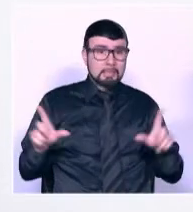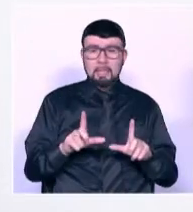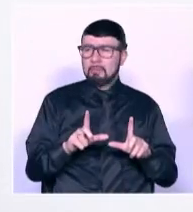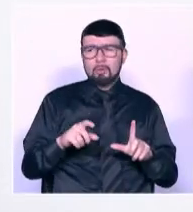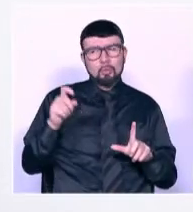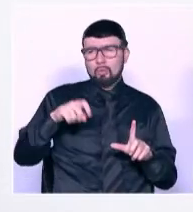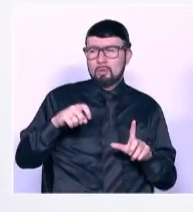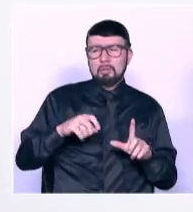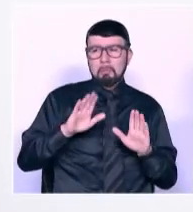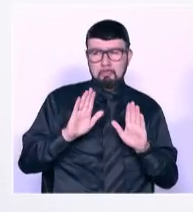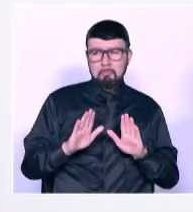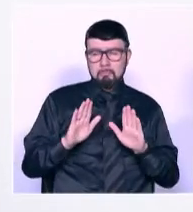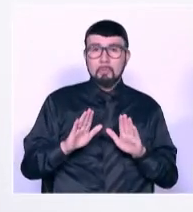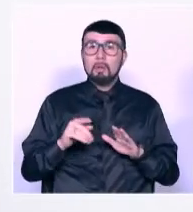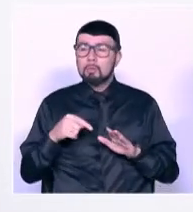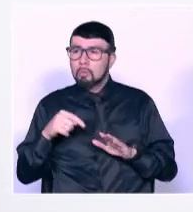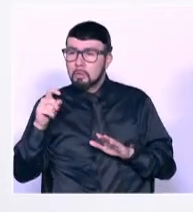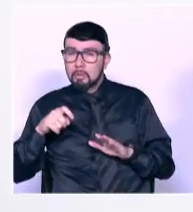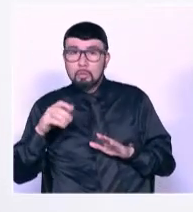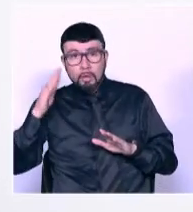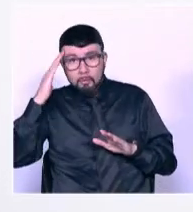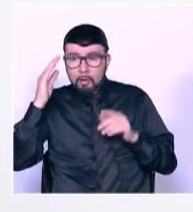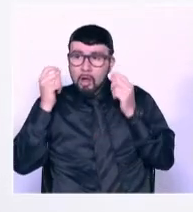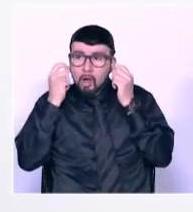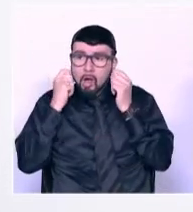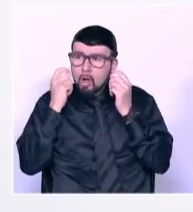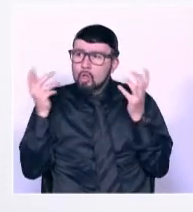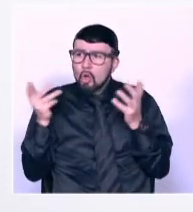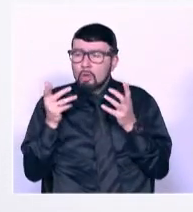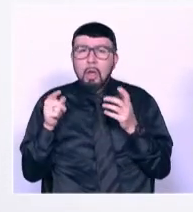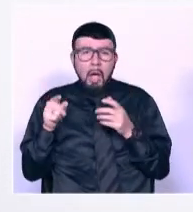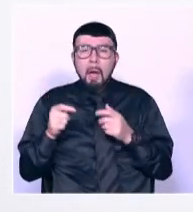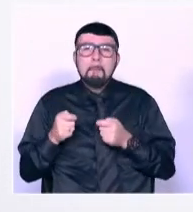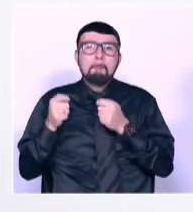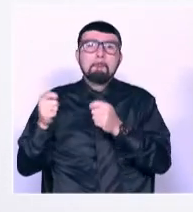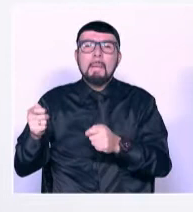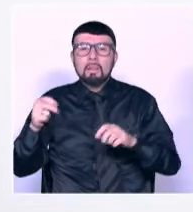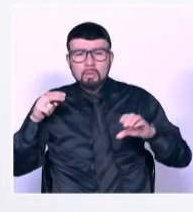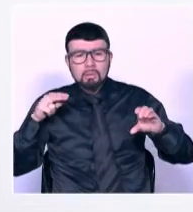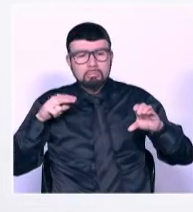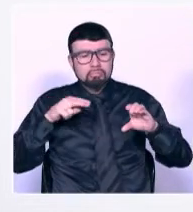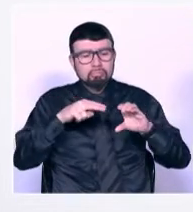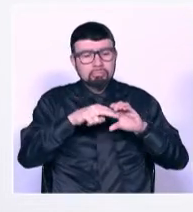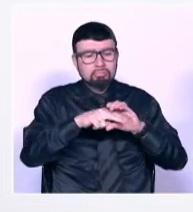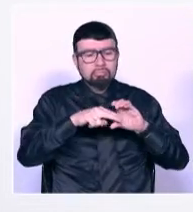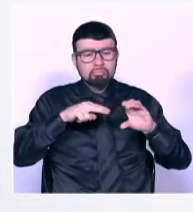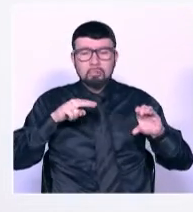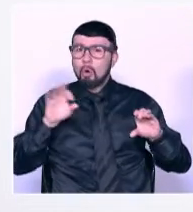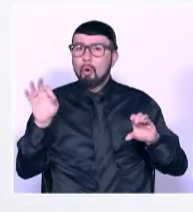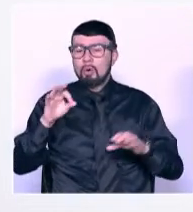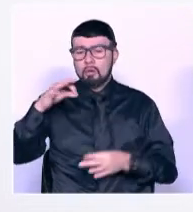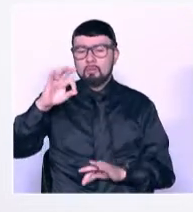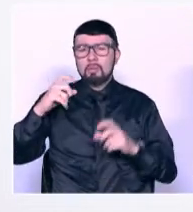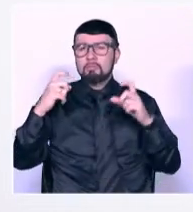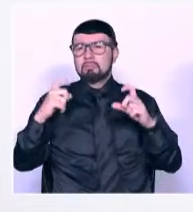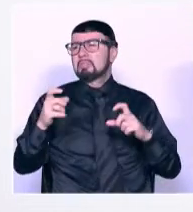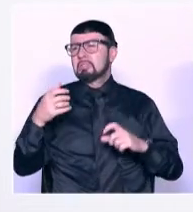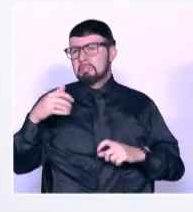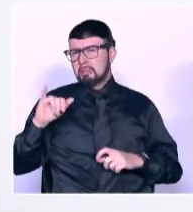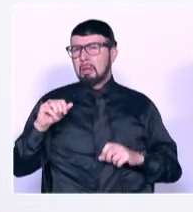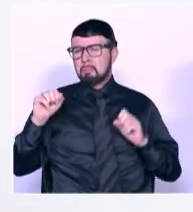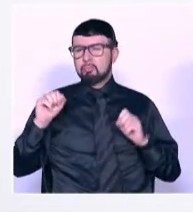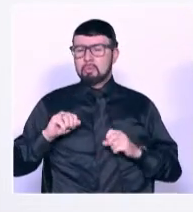necesito saber dónde está el disco articular, pues le digo al paciente que se tome una resonancia o con una radiografía a veces algo se